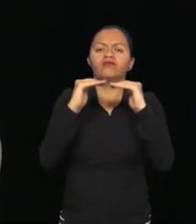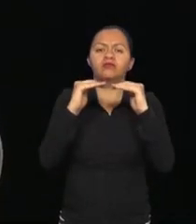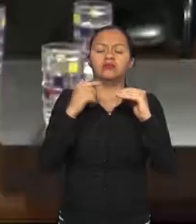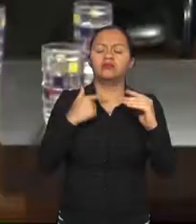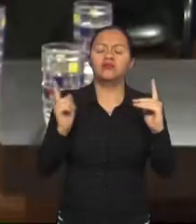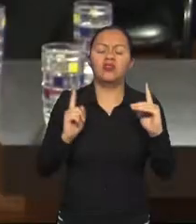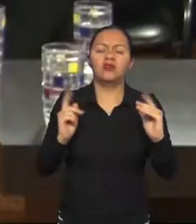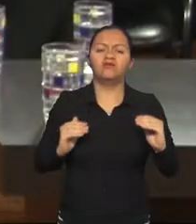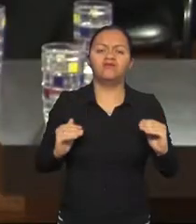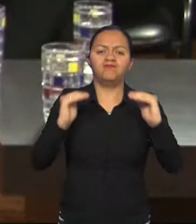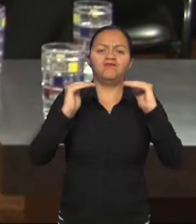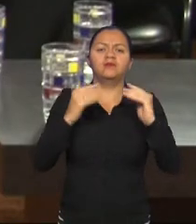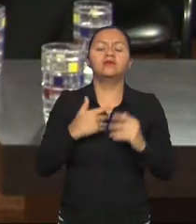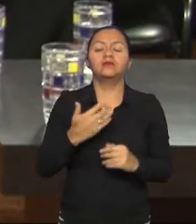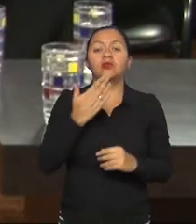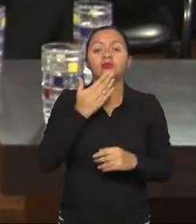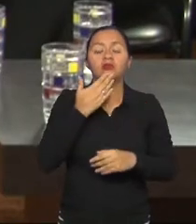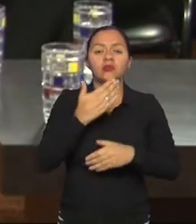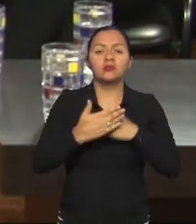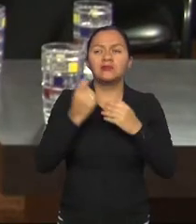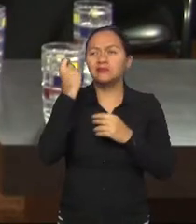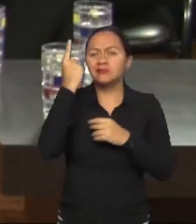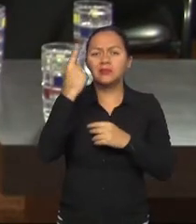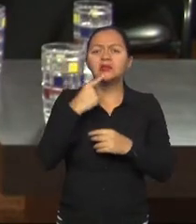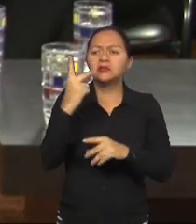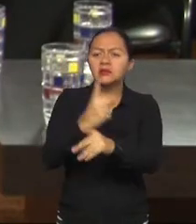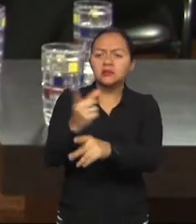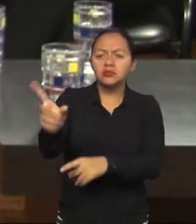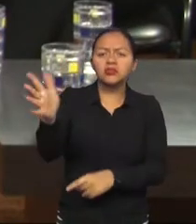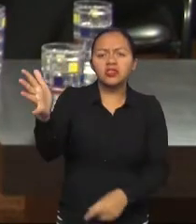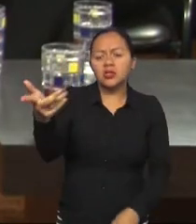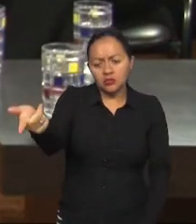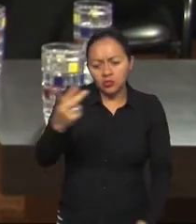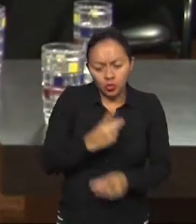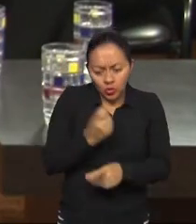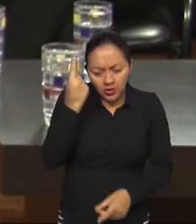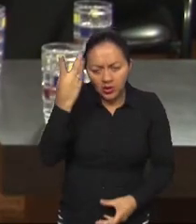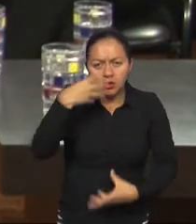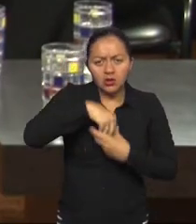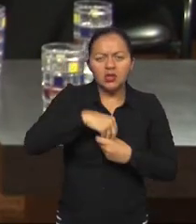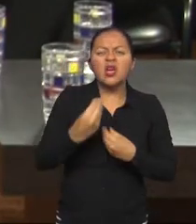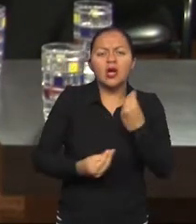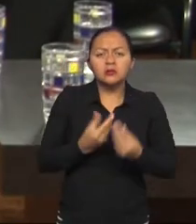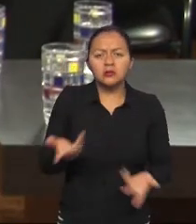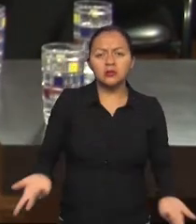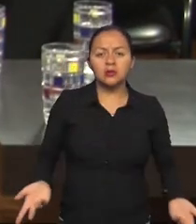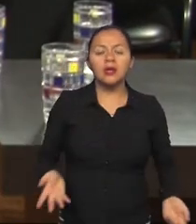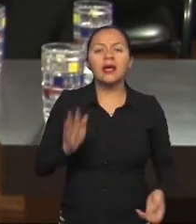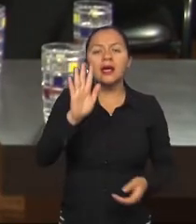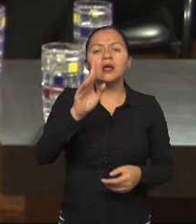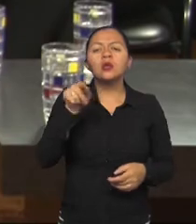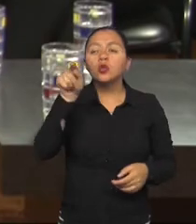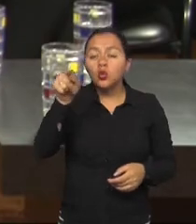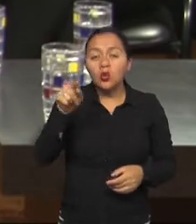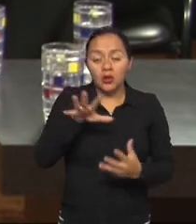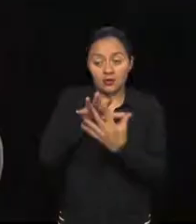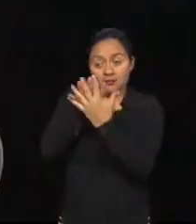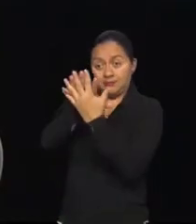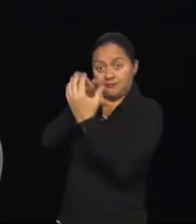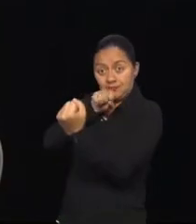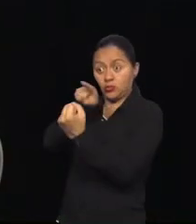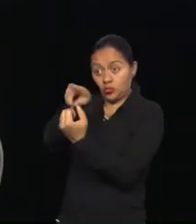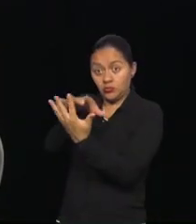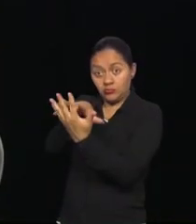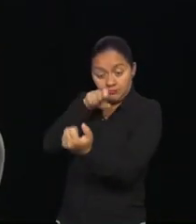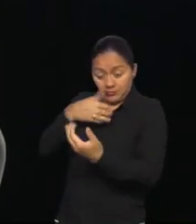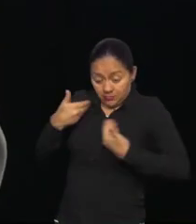desigualdad, dicen, ¿cómo me puede entender si usted no tiene discapacidad? ¿Cuál fue el factor importante tú cuando lograste